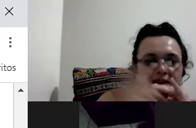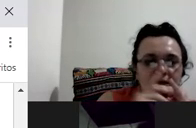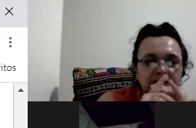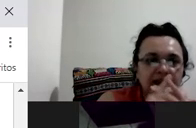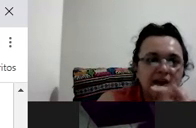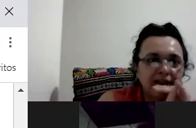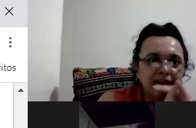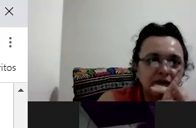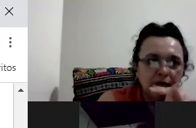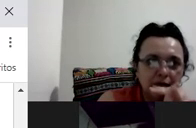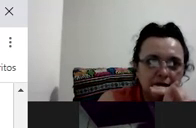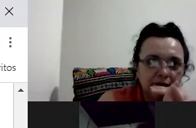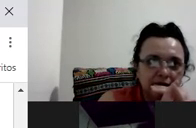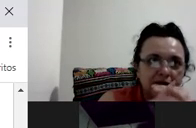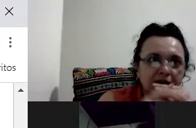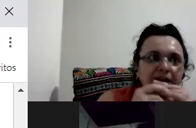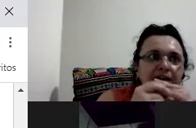de mis hijos, Danny y Stowe.